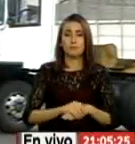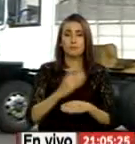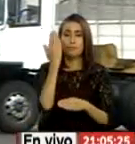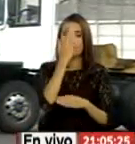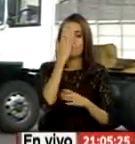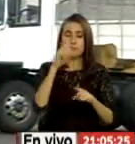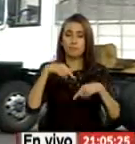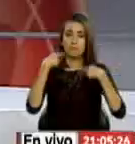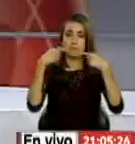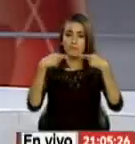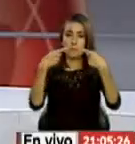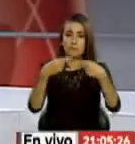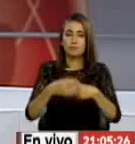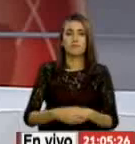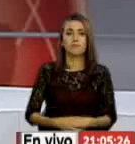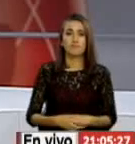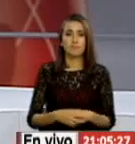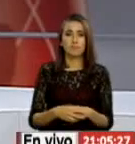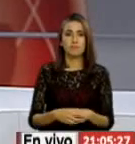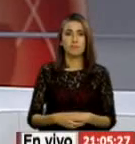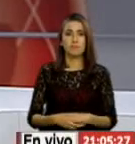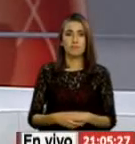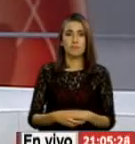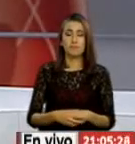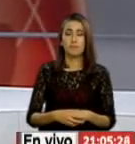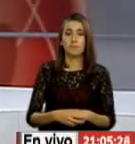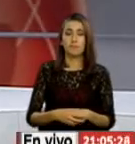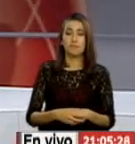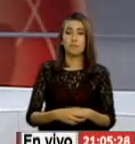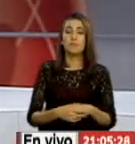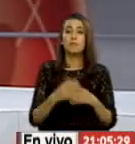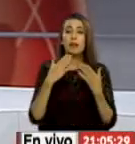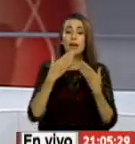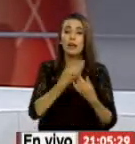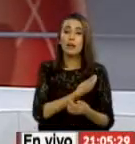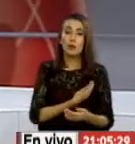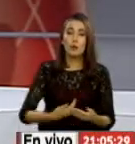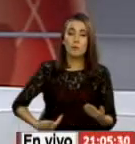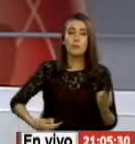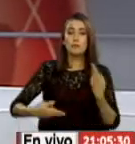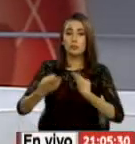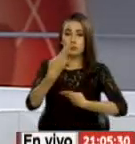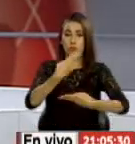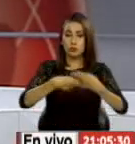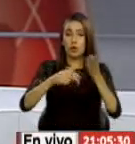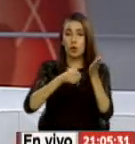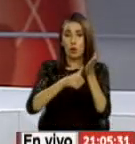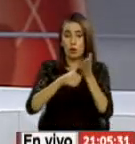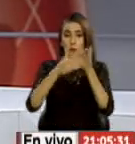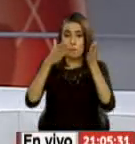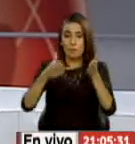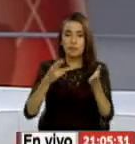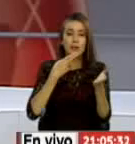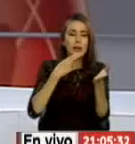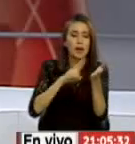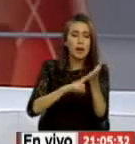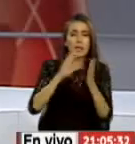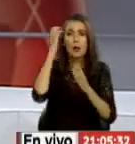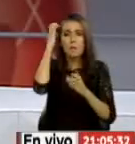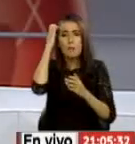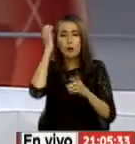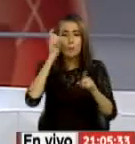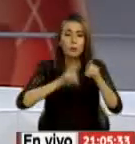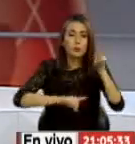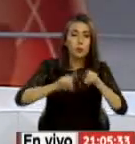Galarza, Telediario. El ministro de Comercio Exterior, Pablo Campana, señaló que se han recibido varias cartas con preocupaciones de diferentes